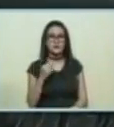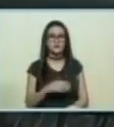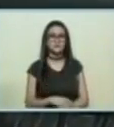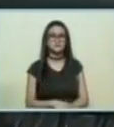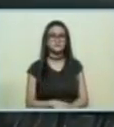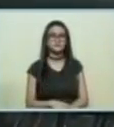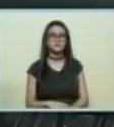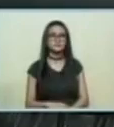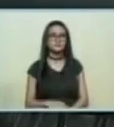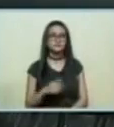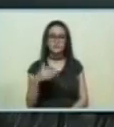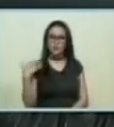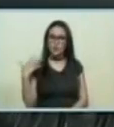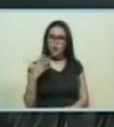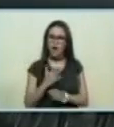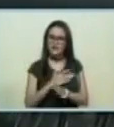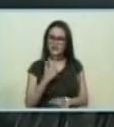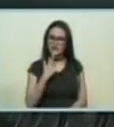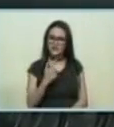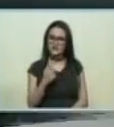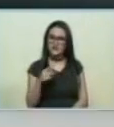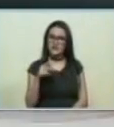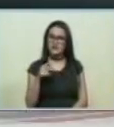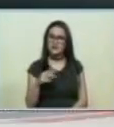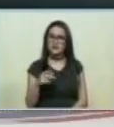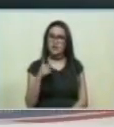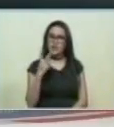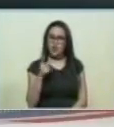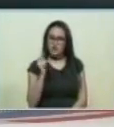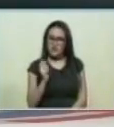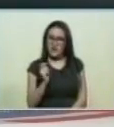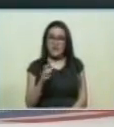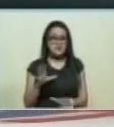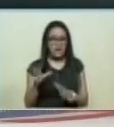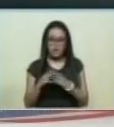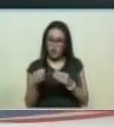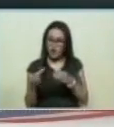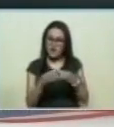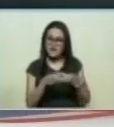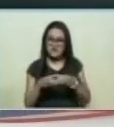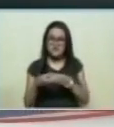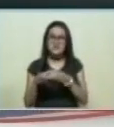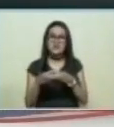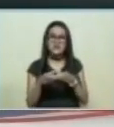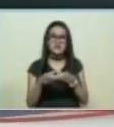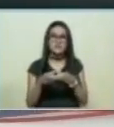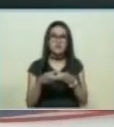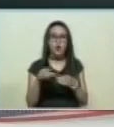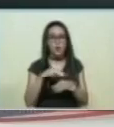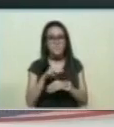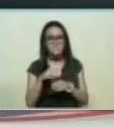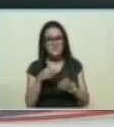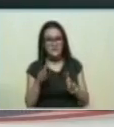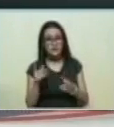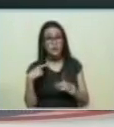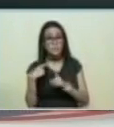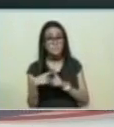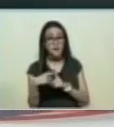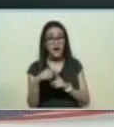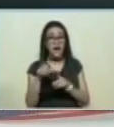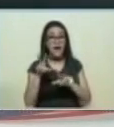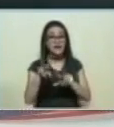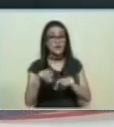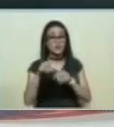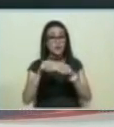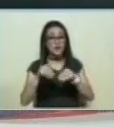viene desarrollando con mucha fuerza. Ya todos nuestros equipos, en conjunto con Wilmar Castro Sotelo, el ministro de